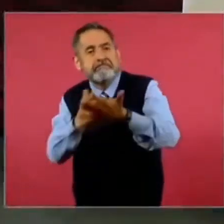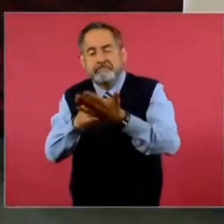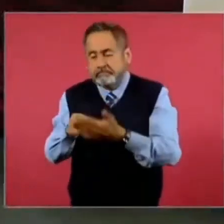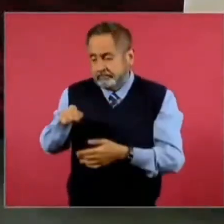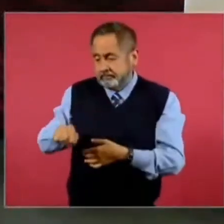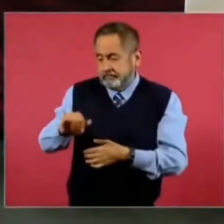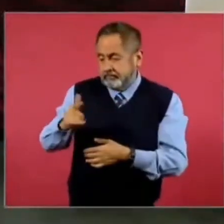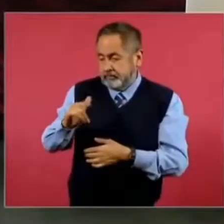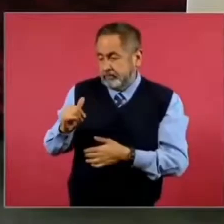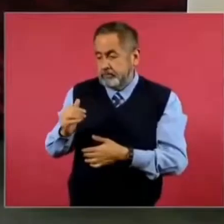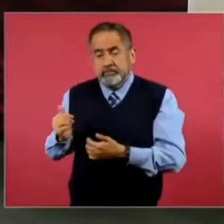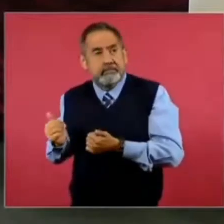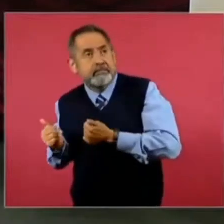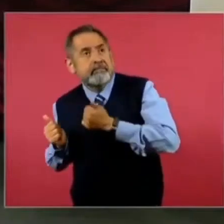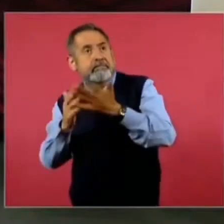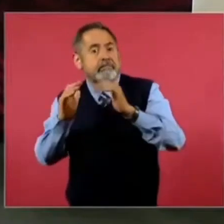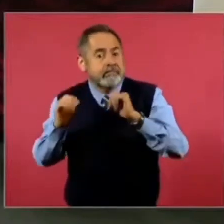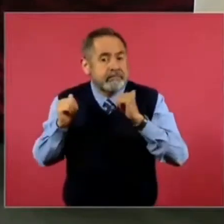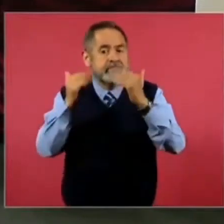en camiones